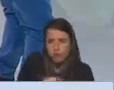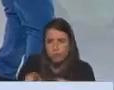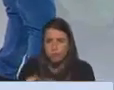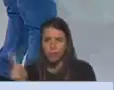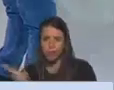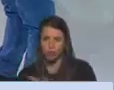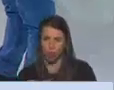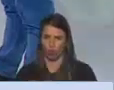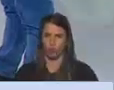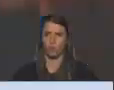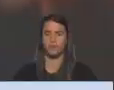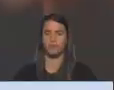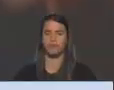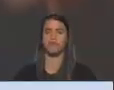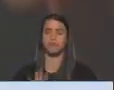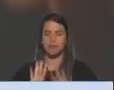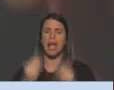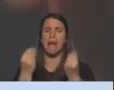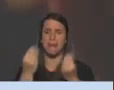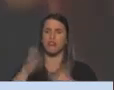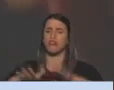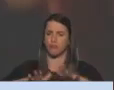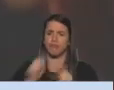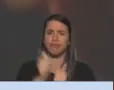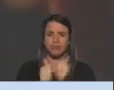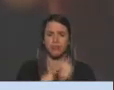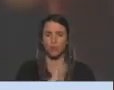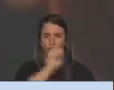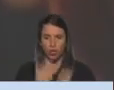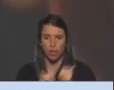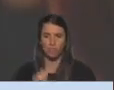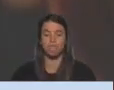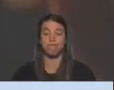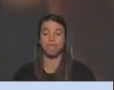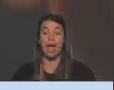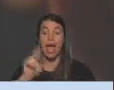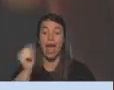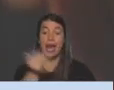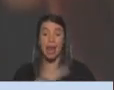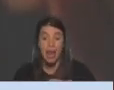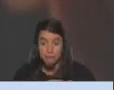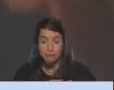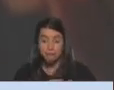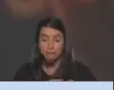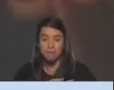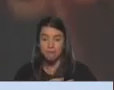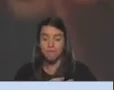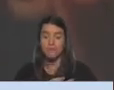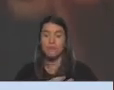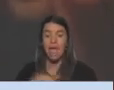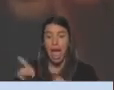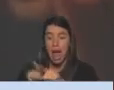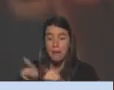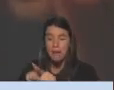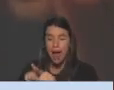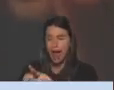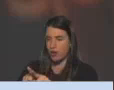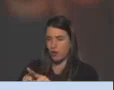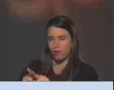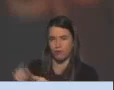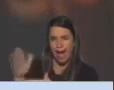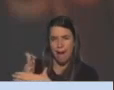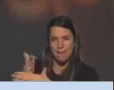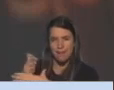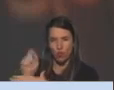hasta ahí ¿qué está todo pasó? Claro. A ver, ¿qué vamos pasó? A contar la historia. Ralph va a buscar a sus hermanos a la casa de uno de sus amigos en la ciudad de